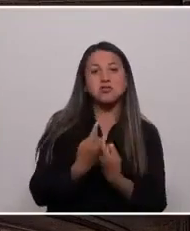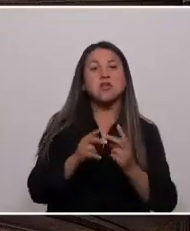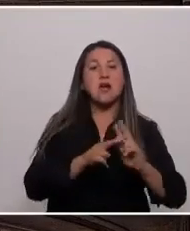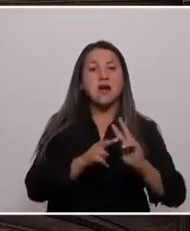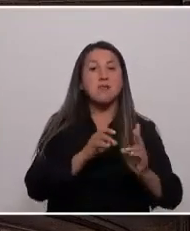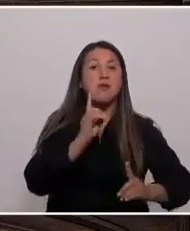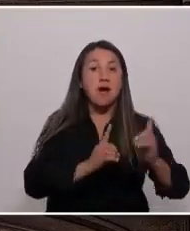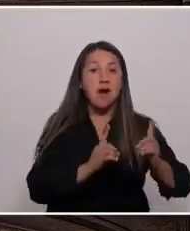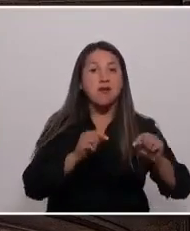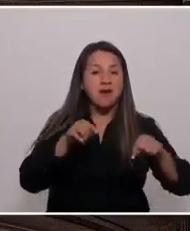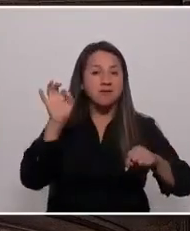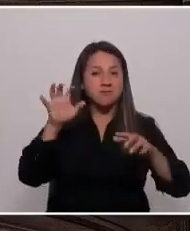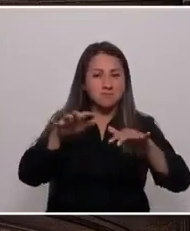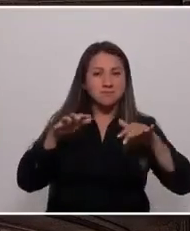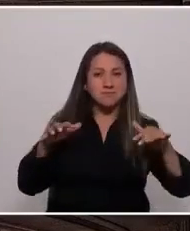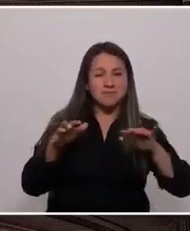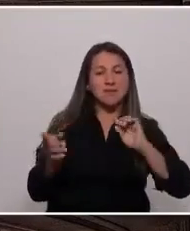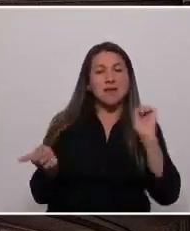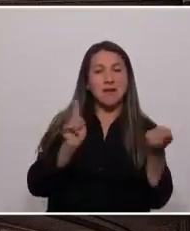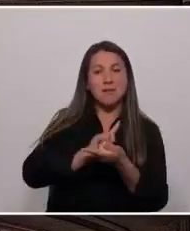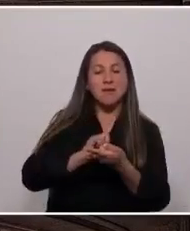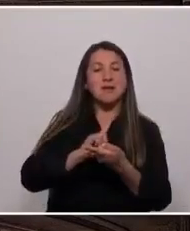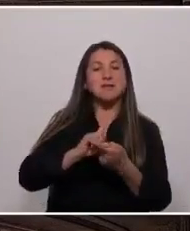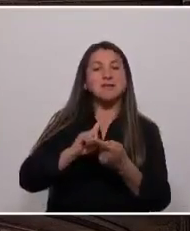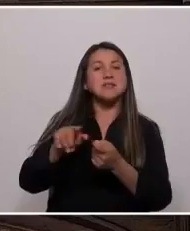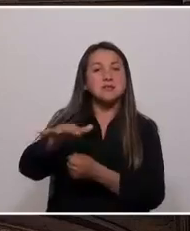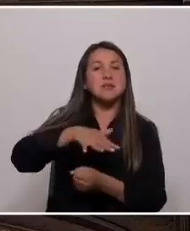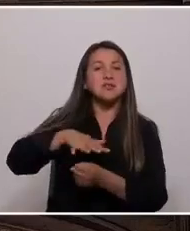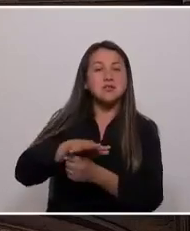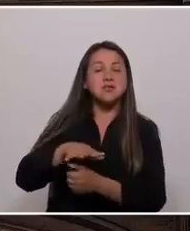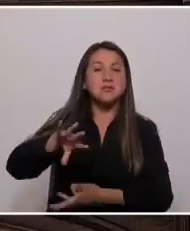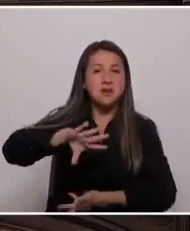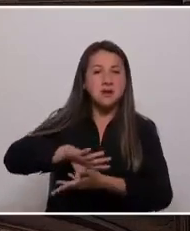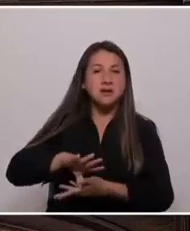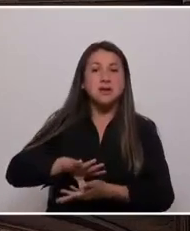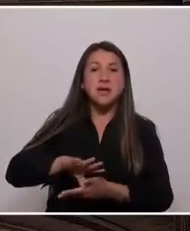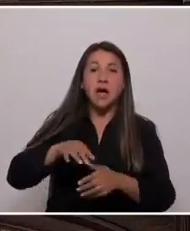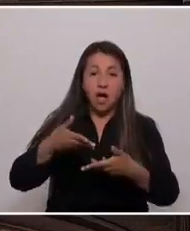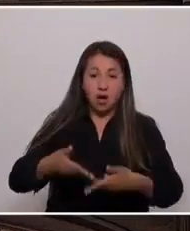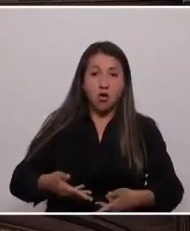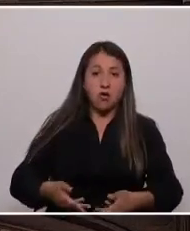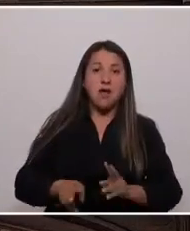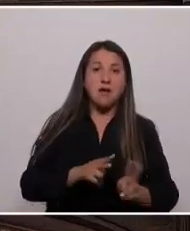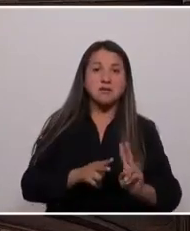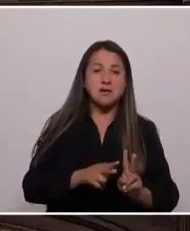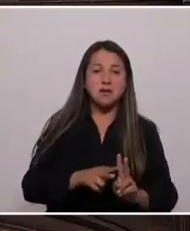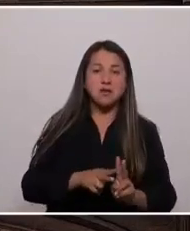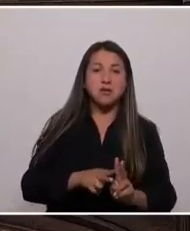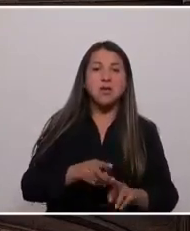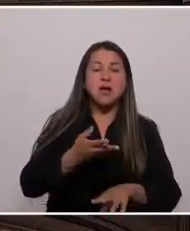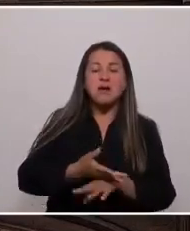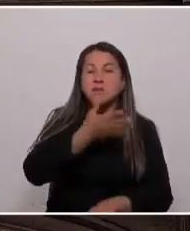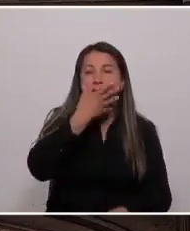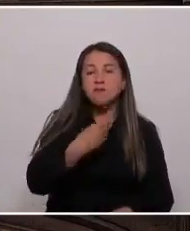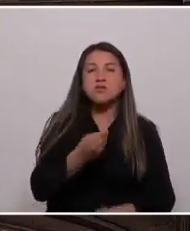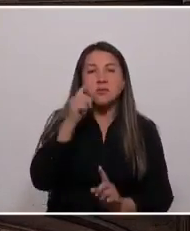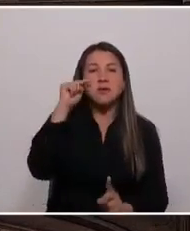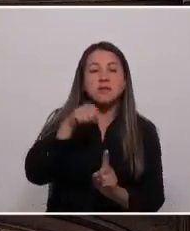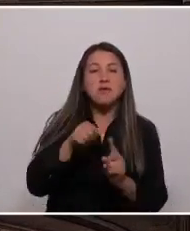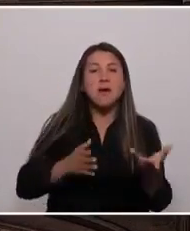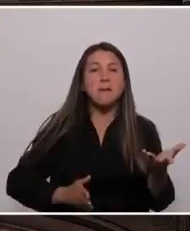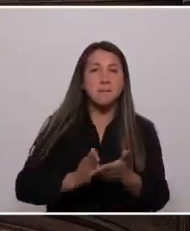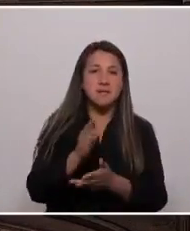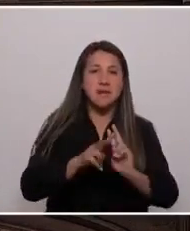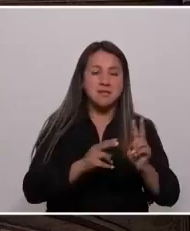hemiciclo por cambiar el paradigma del sistema del que crecimos ahora es el momento en el que tenemos la maravillosa misión de comenzar a cimentar un nuevo